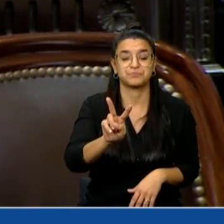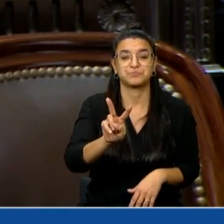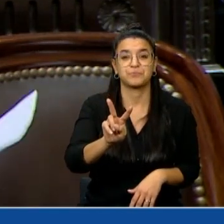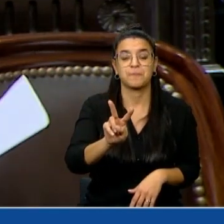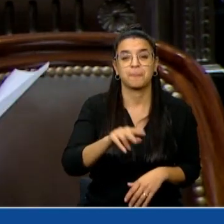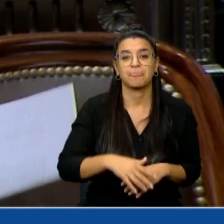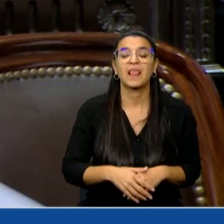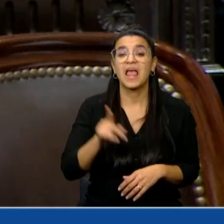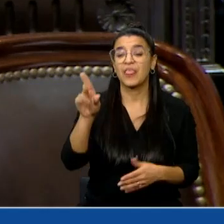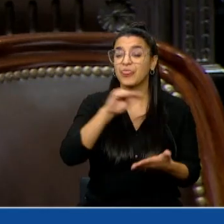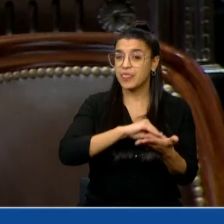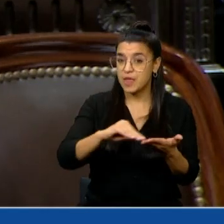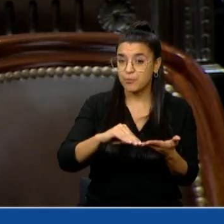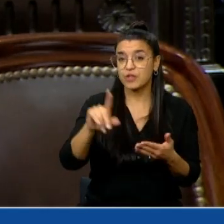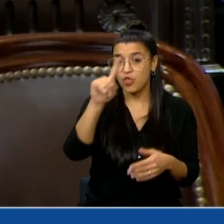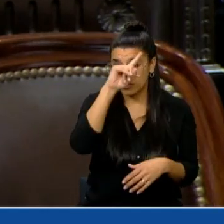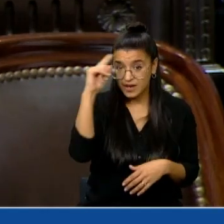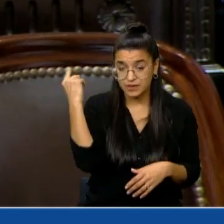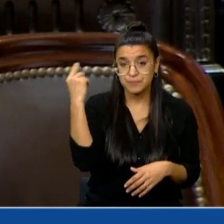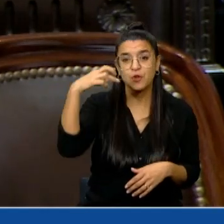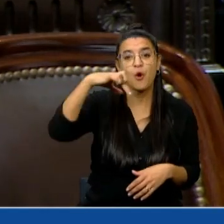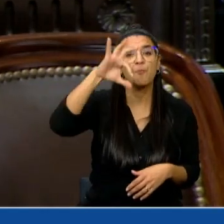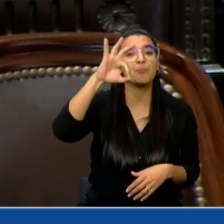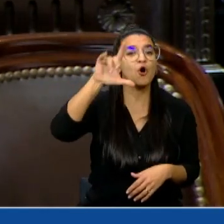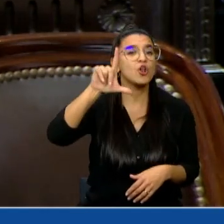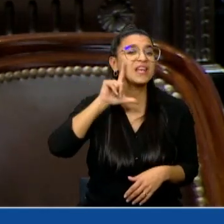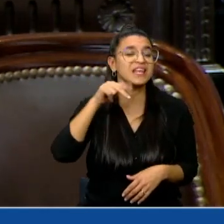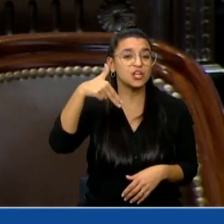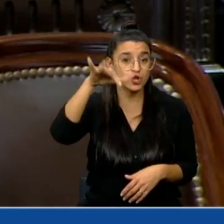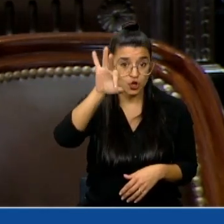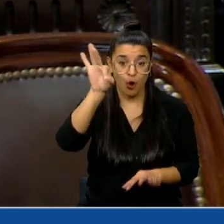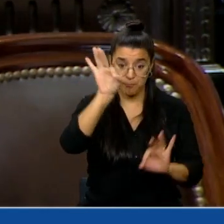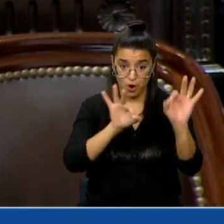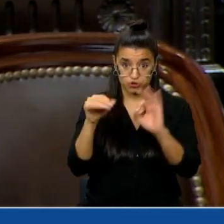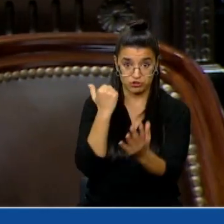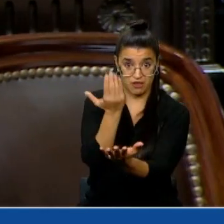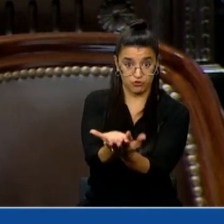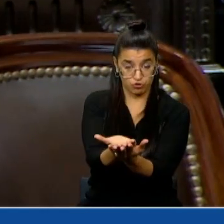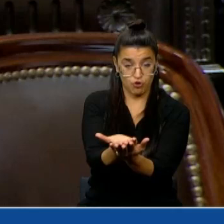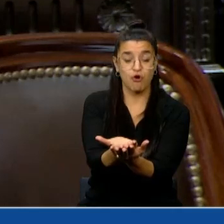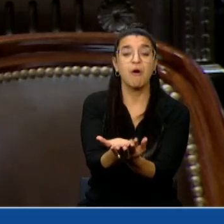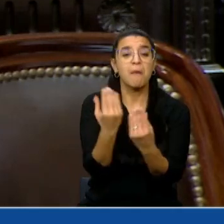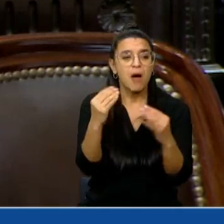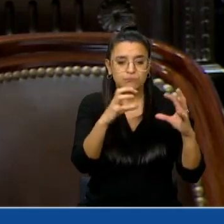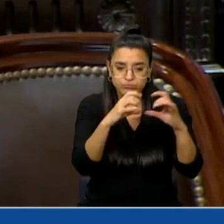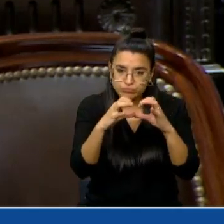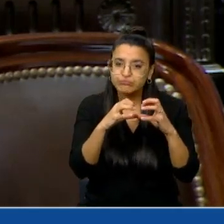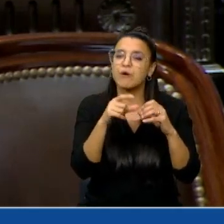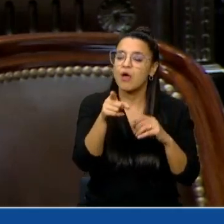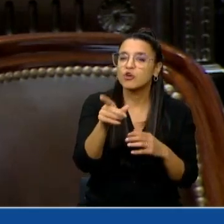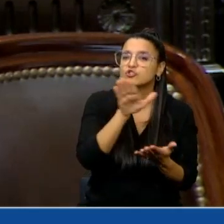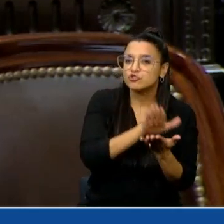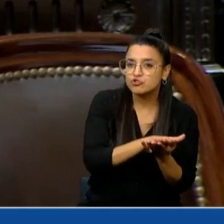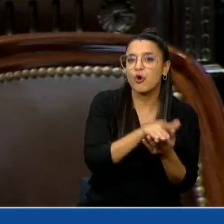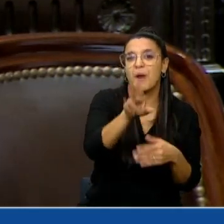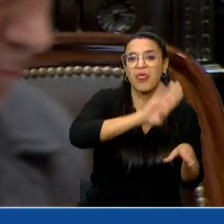el diputado nacional Héctor Polino presentó un proyecto para tratar la especificación